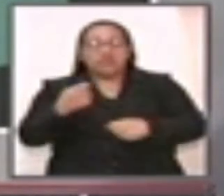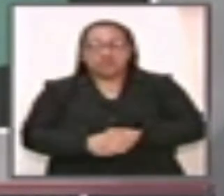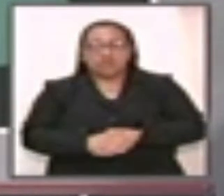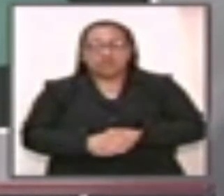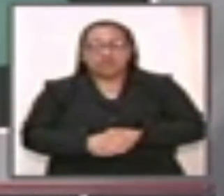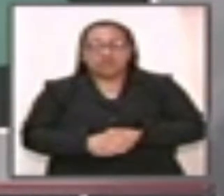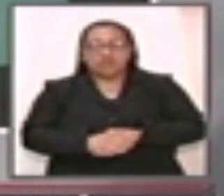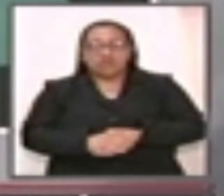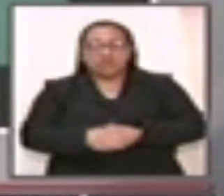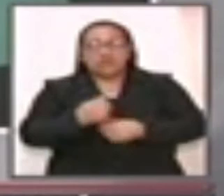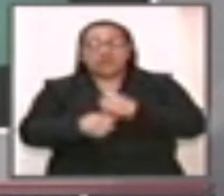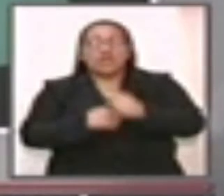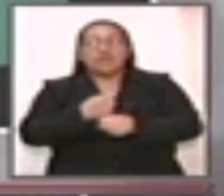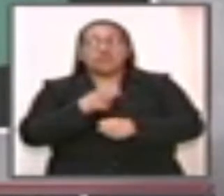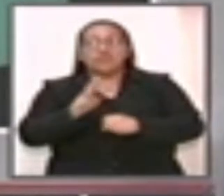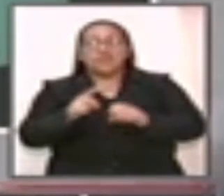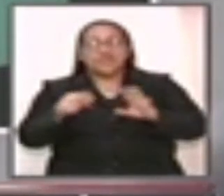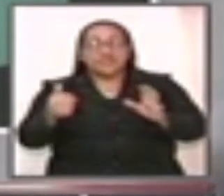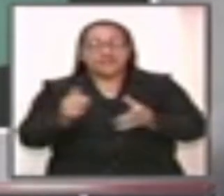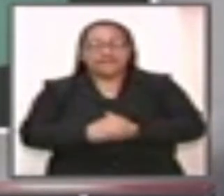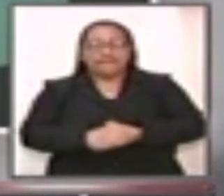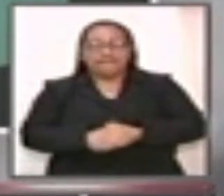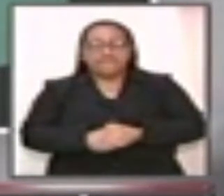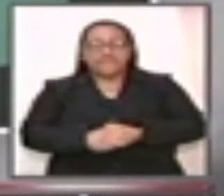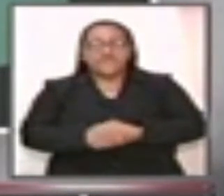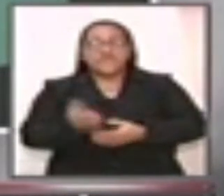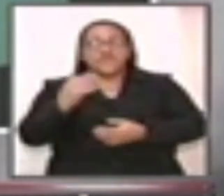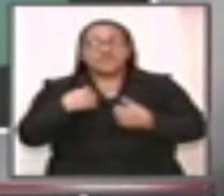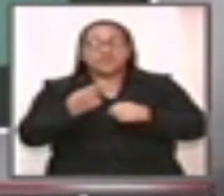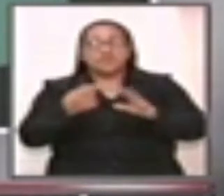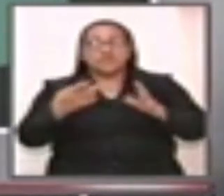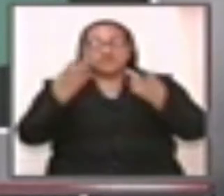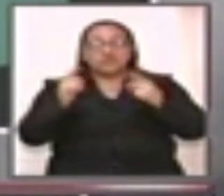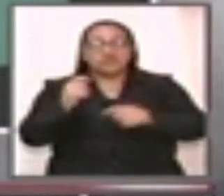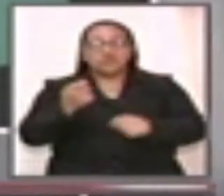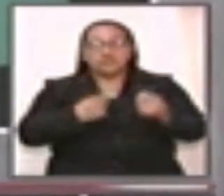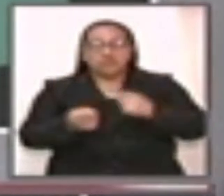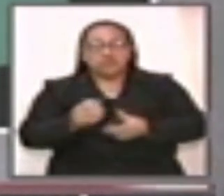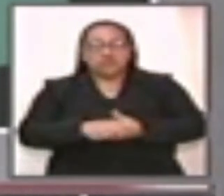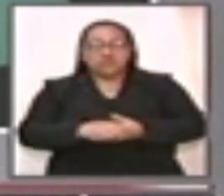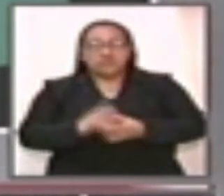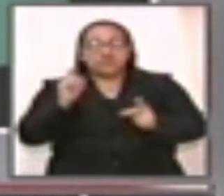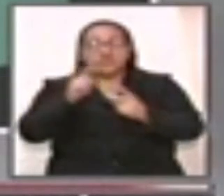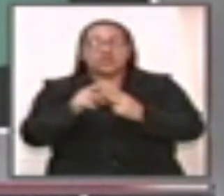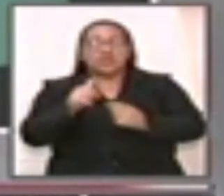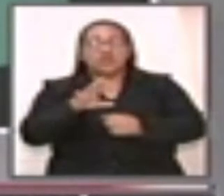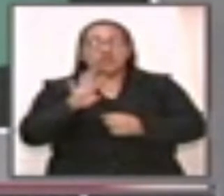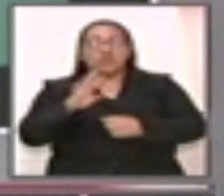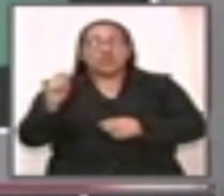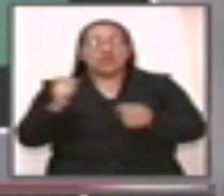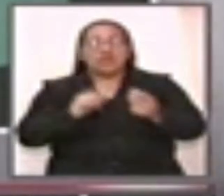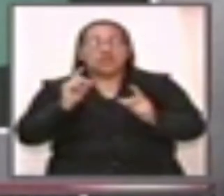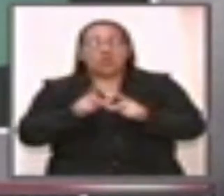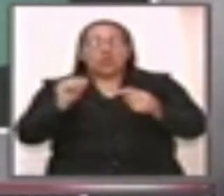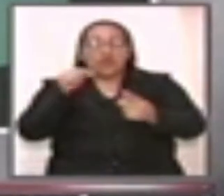negociación. Al año 2016 vamos a tener 19 acuerdos comerciales, llegando a 54 mercados de